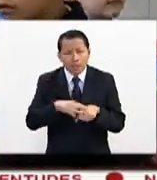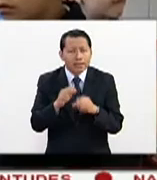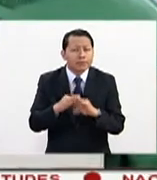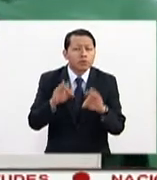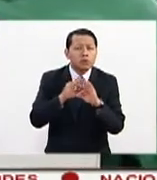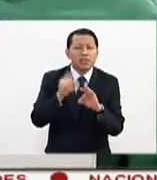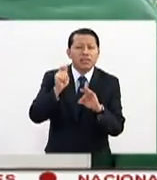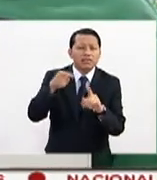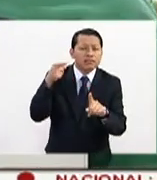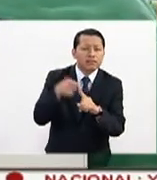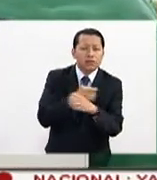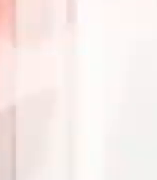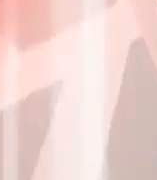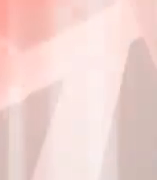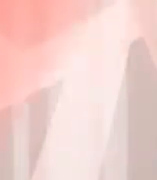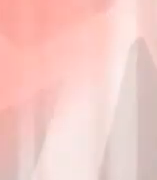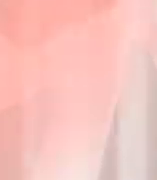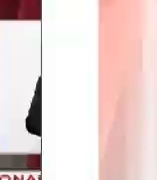grande que la educación.